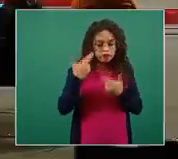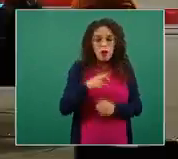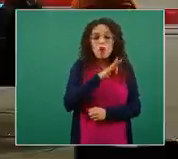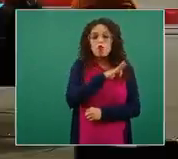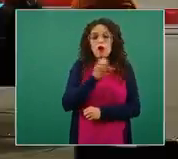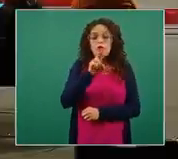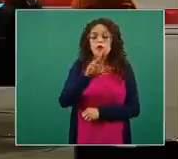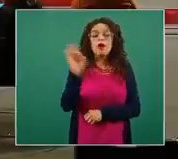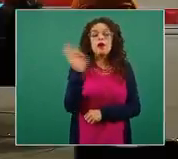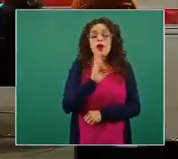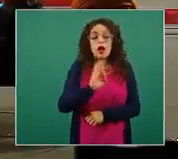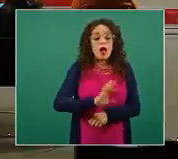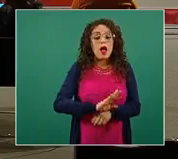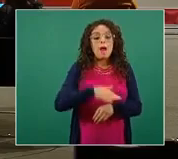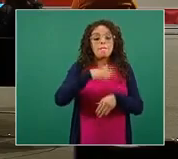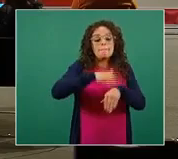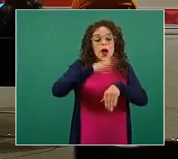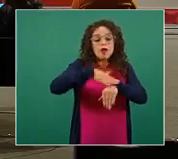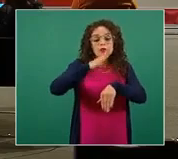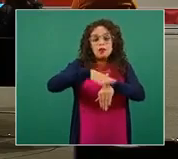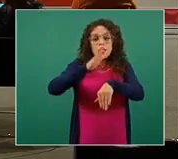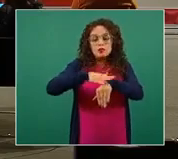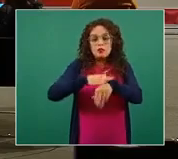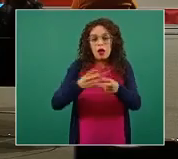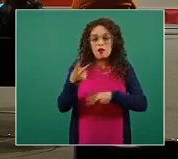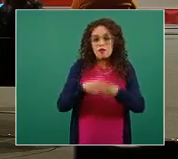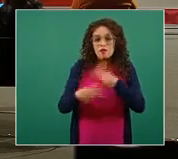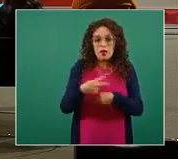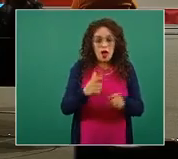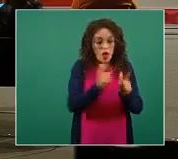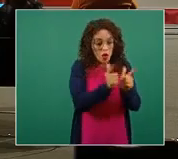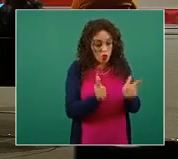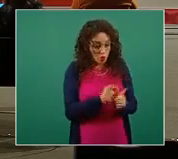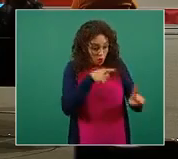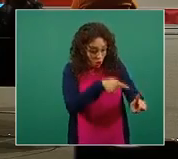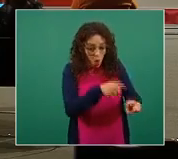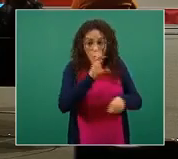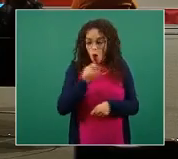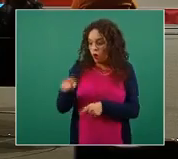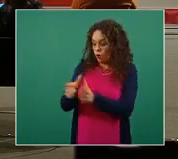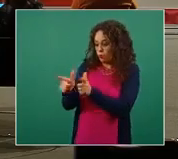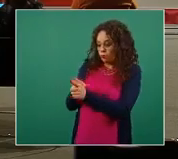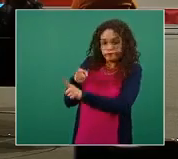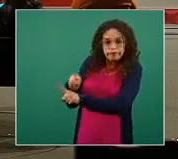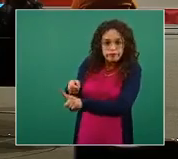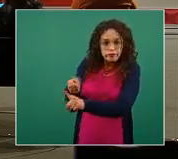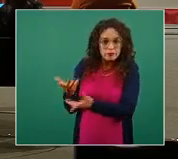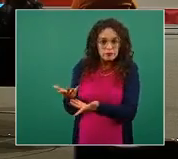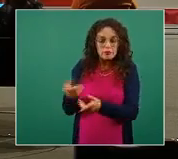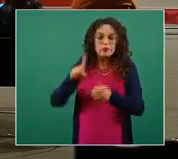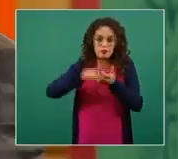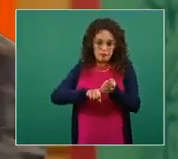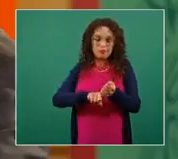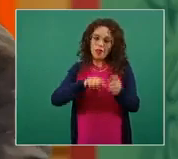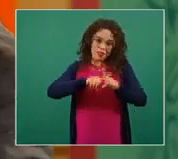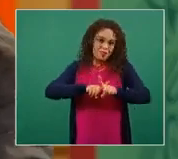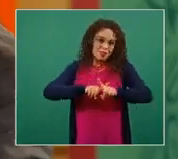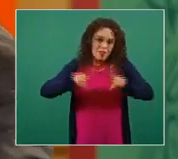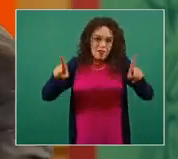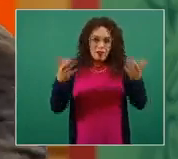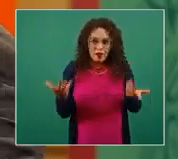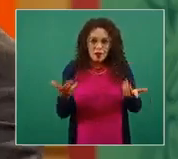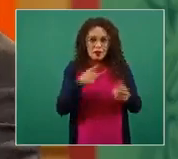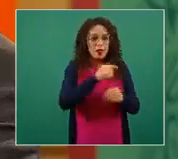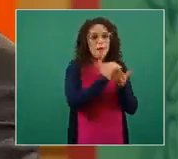eventos en un grupo que en el otro. Y entonces tengamos una estimación diferente, acaso más